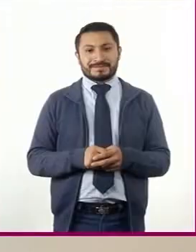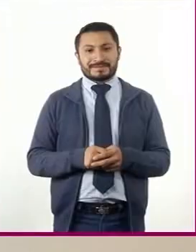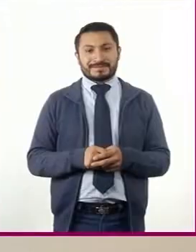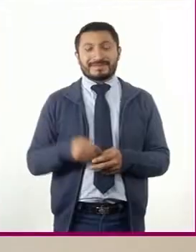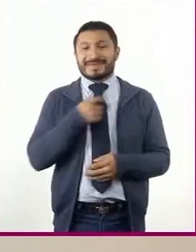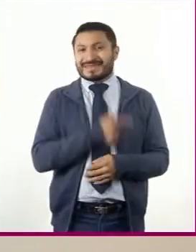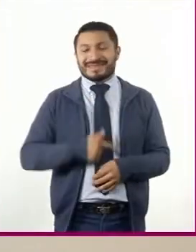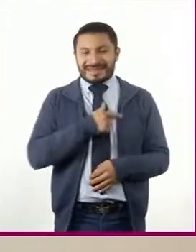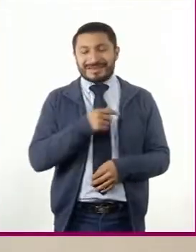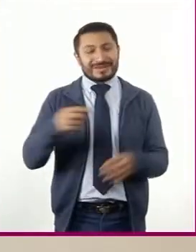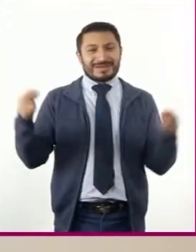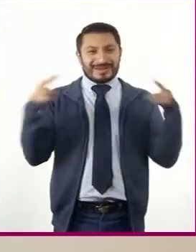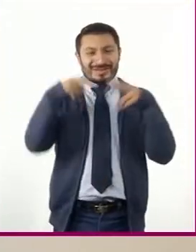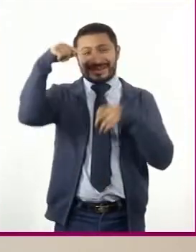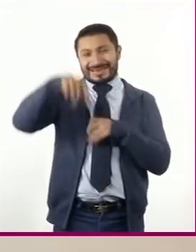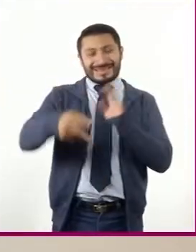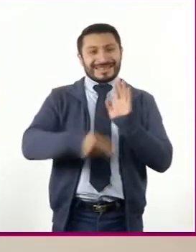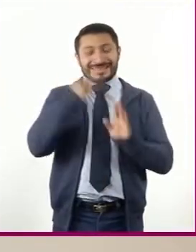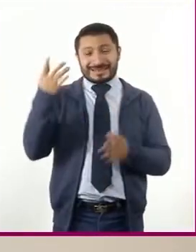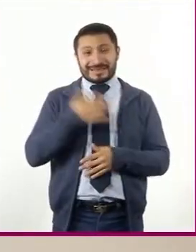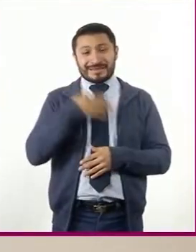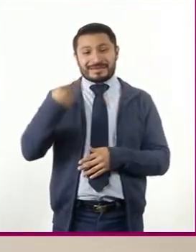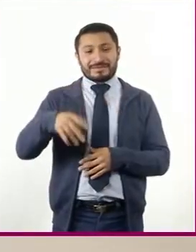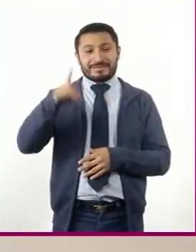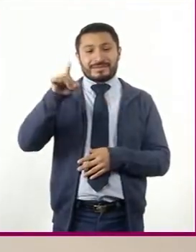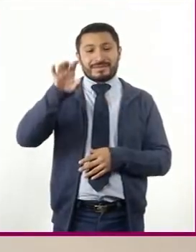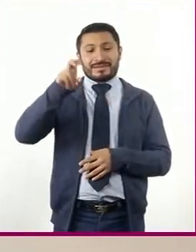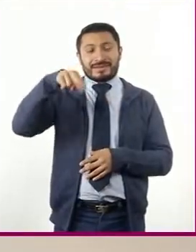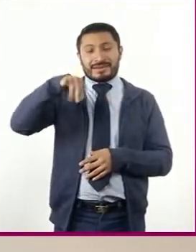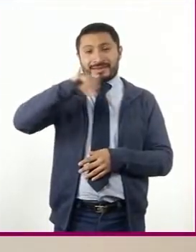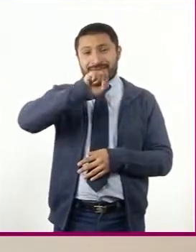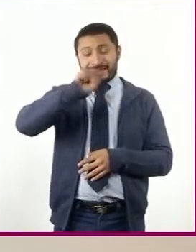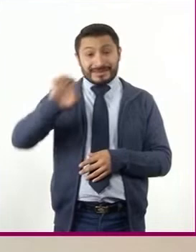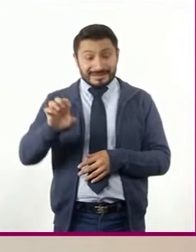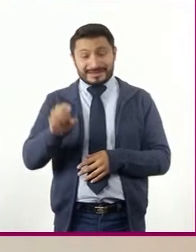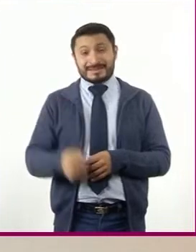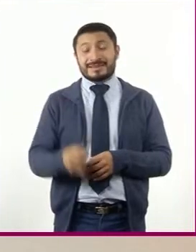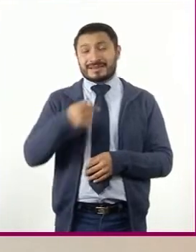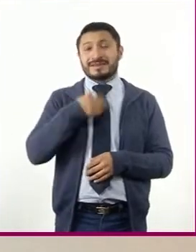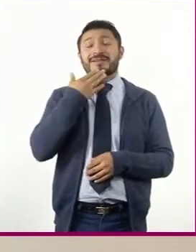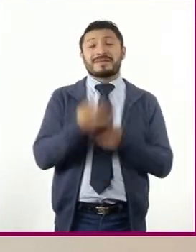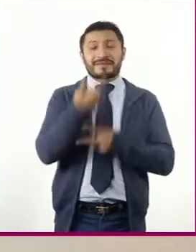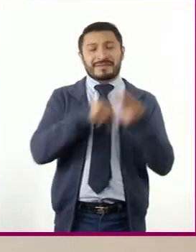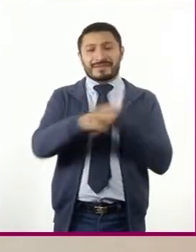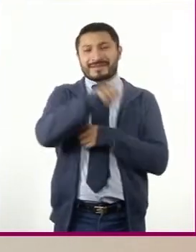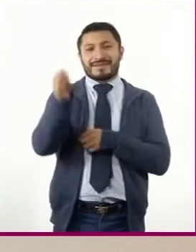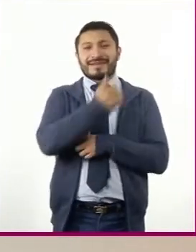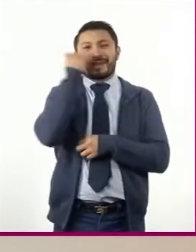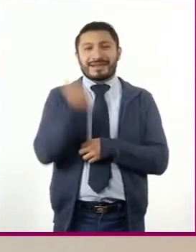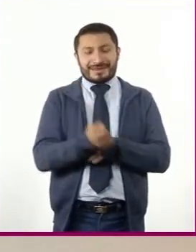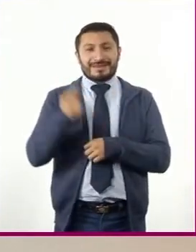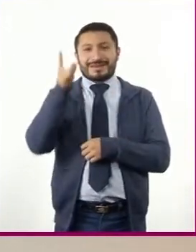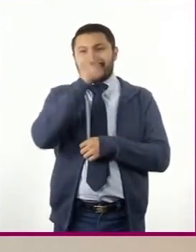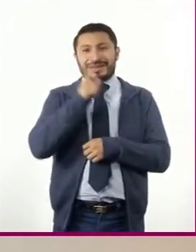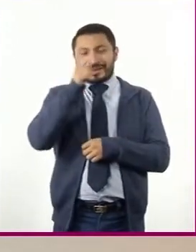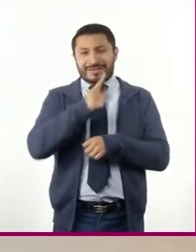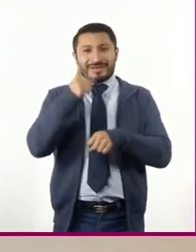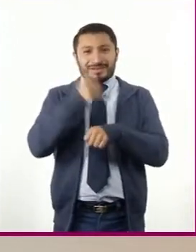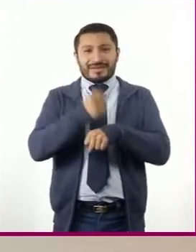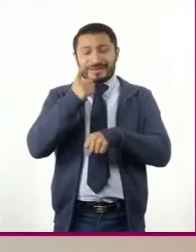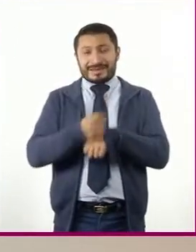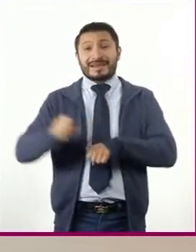Qué gusto encontrarnos por aquí de nuevo. Soy Denise Hernández. Doy la bienvenida a las alumnas y alumnos de lengua materna de tercer grado